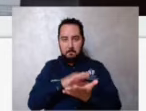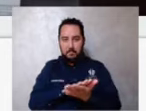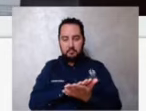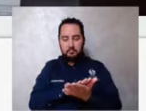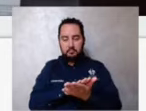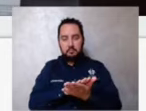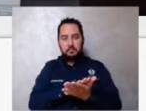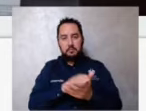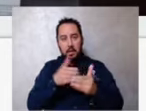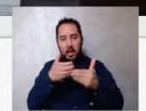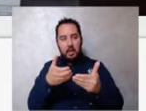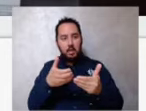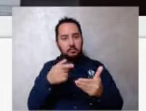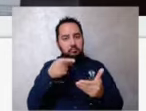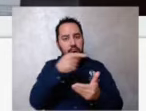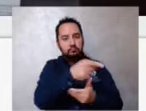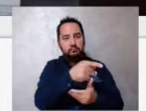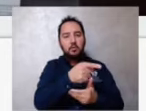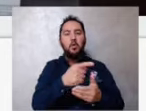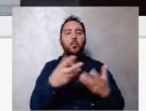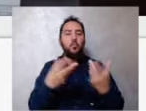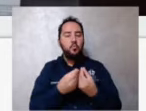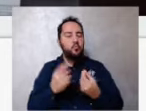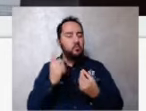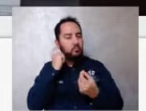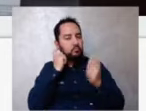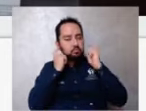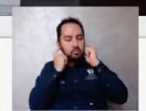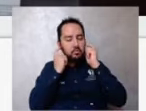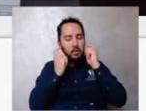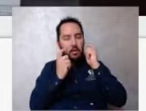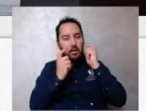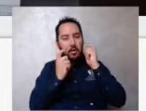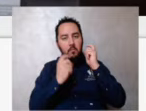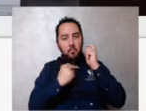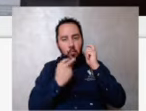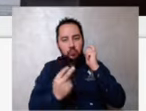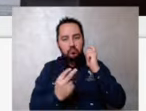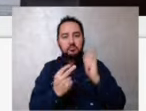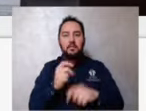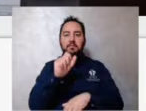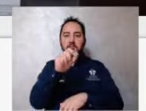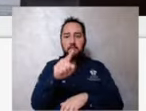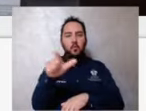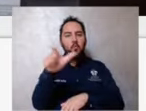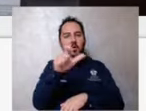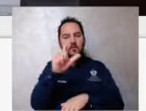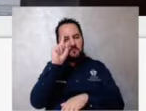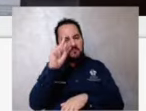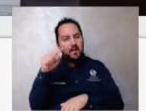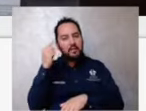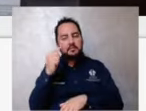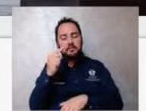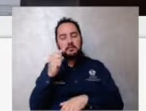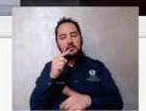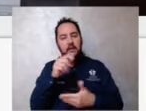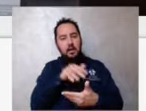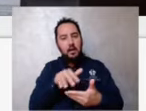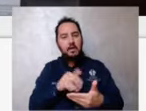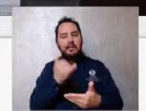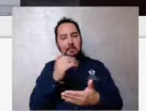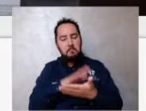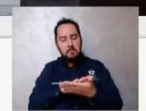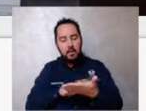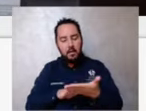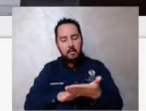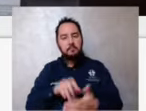forma conjunta con la versión audible y haga lo propio cuando se cuenta con la versión de fácil lectura en escritura braille, a